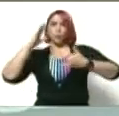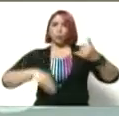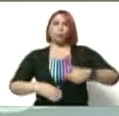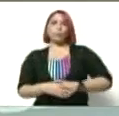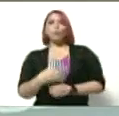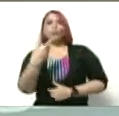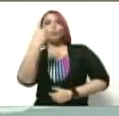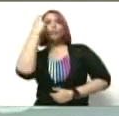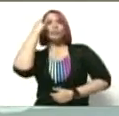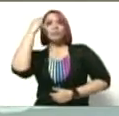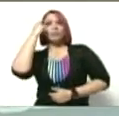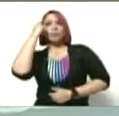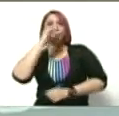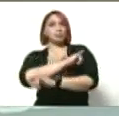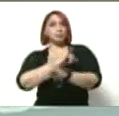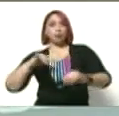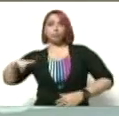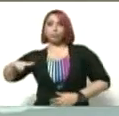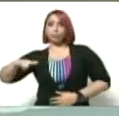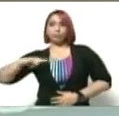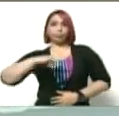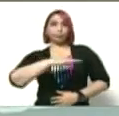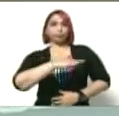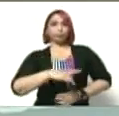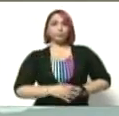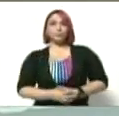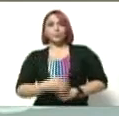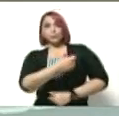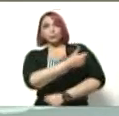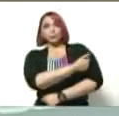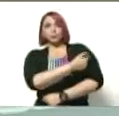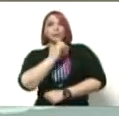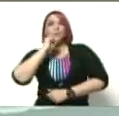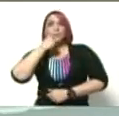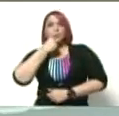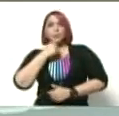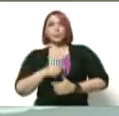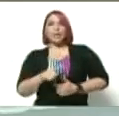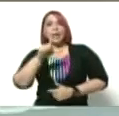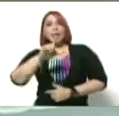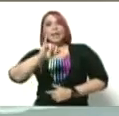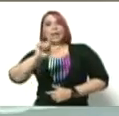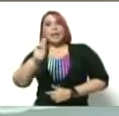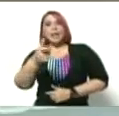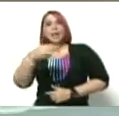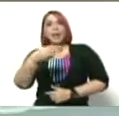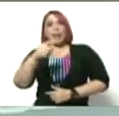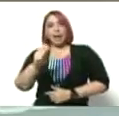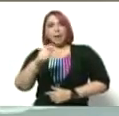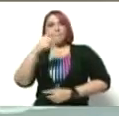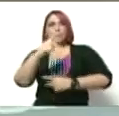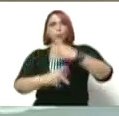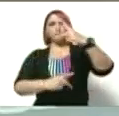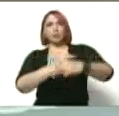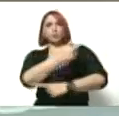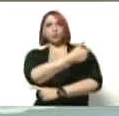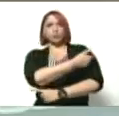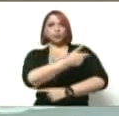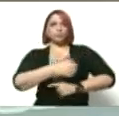días están llegando la vacuna es pública para el proceso de refuerzo de